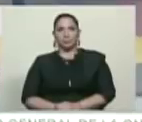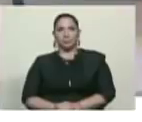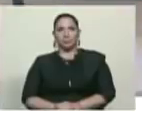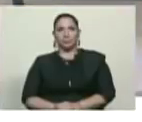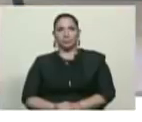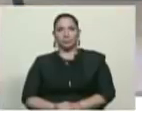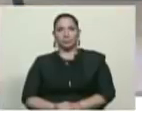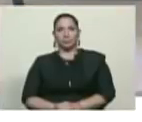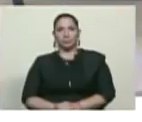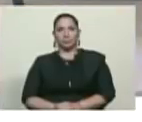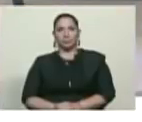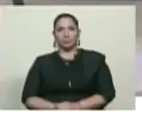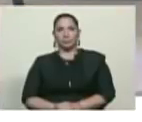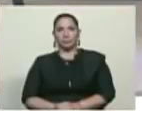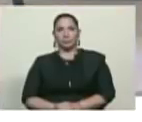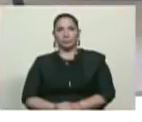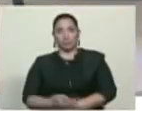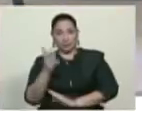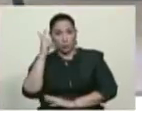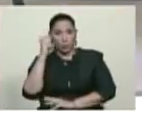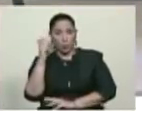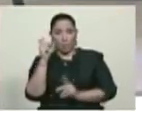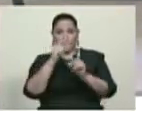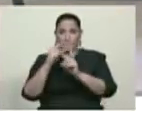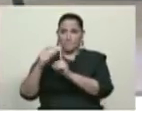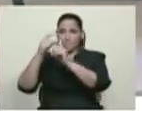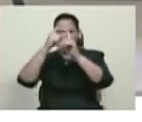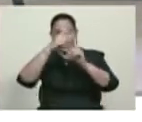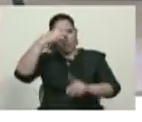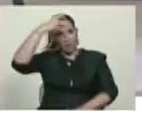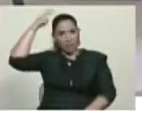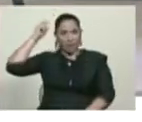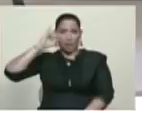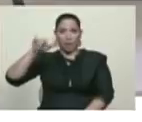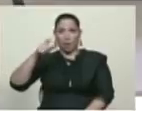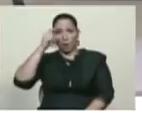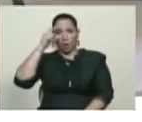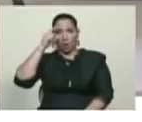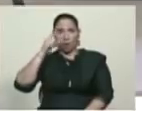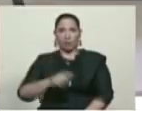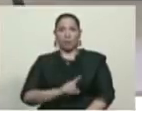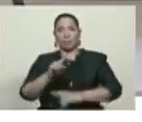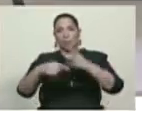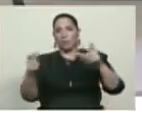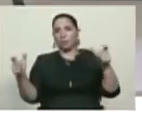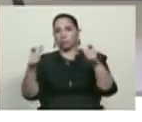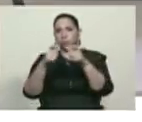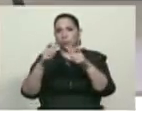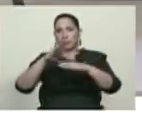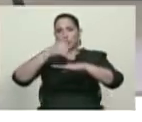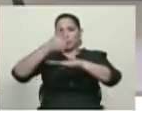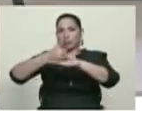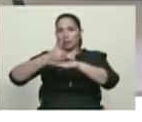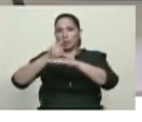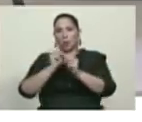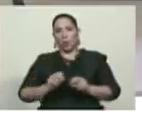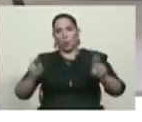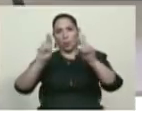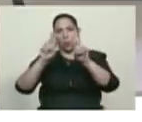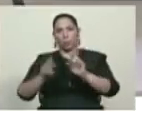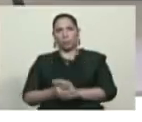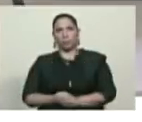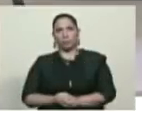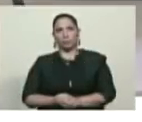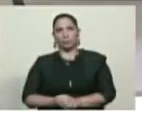No importa. Amigos televidentes, escuchábamos palabras del canciller de la República, Jorge Arreaza, luego de la reunión que sostuvo con el secretario general de la ONU,